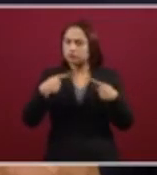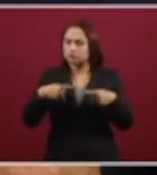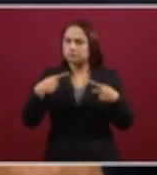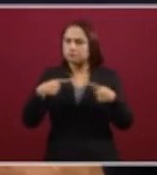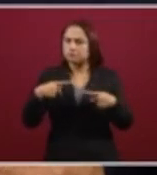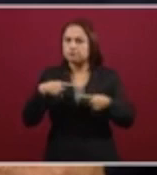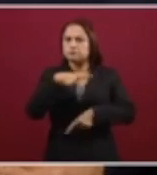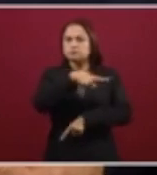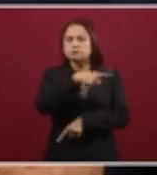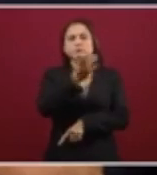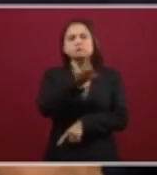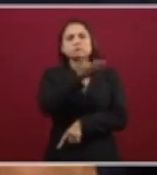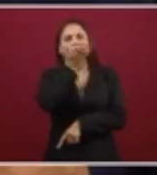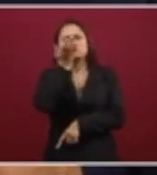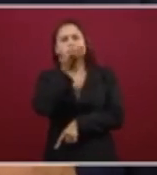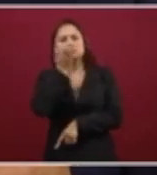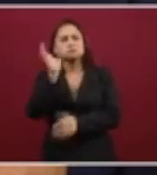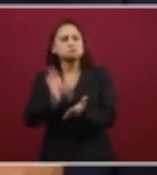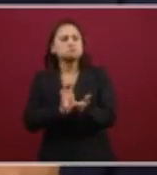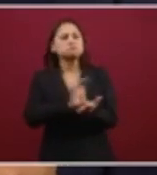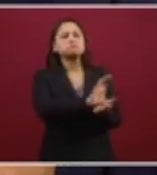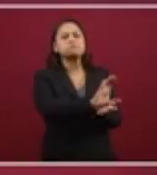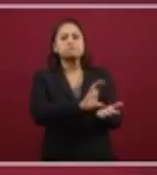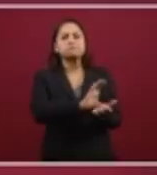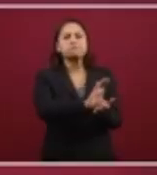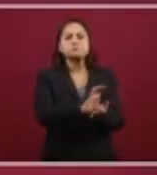a recibir créditos y no pagarlos.